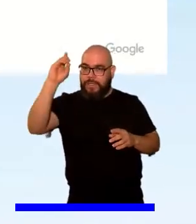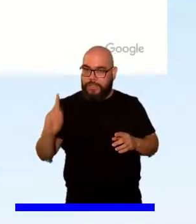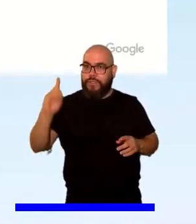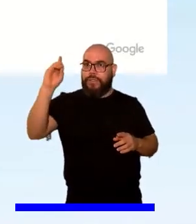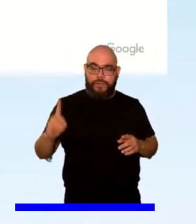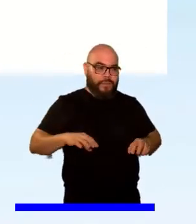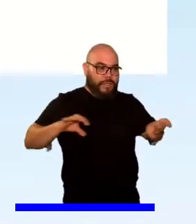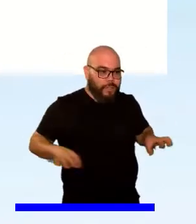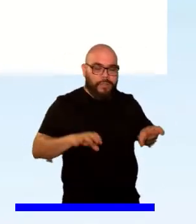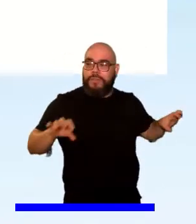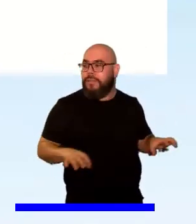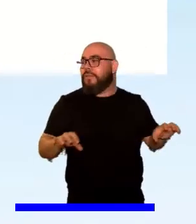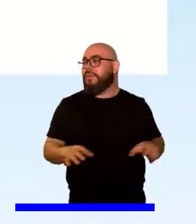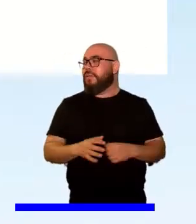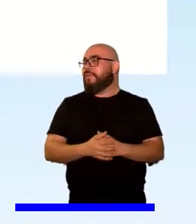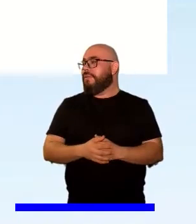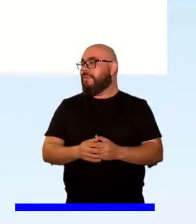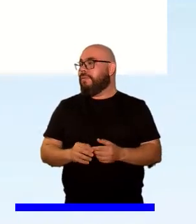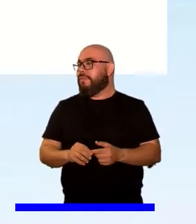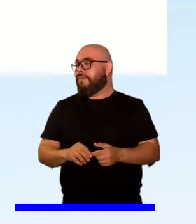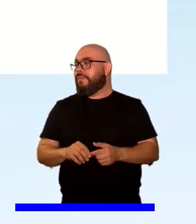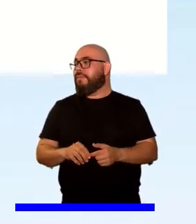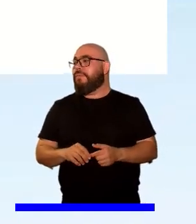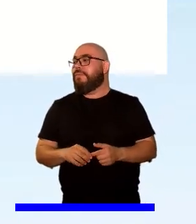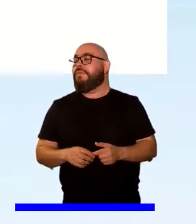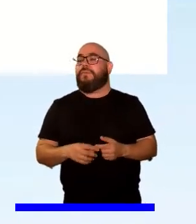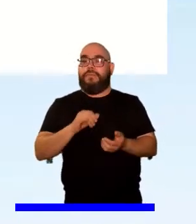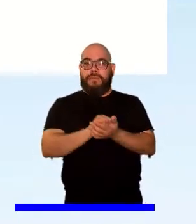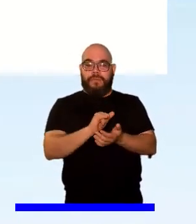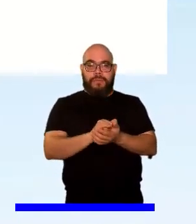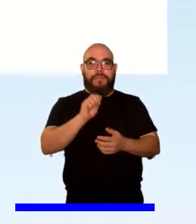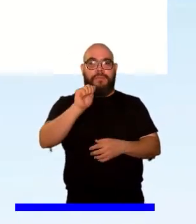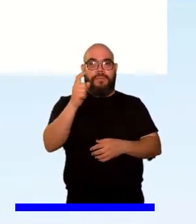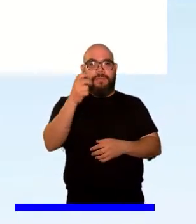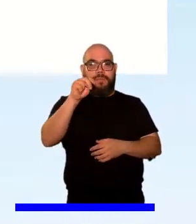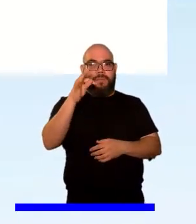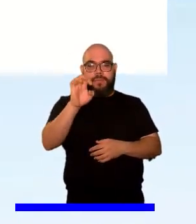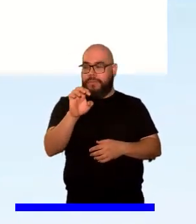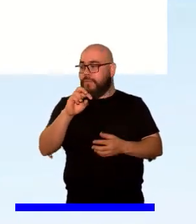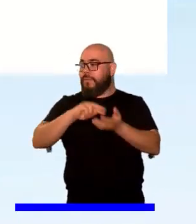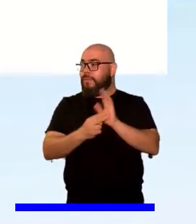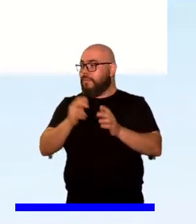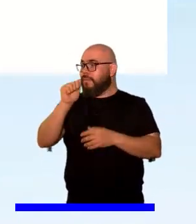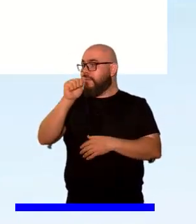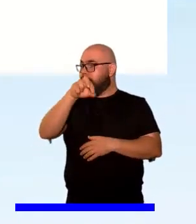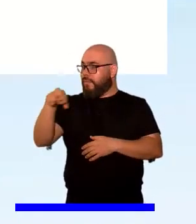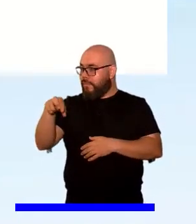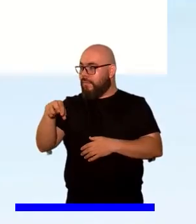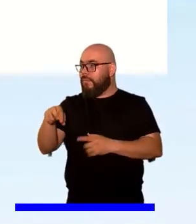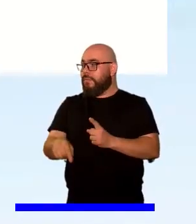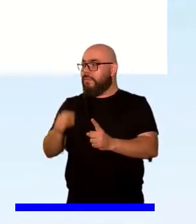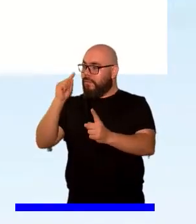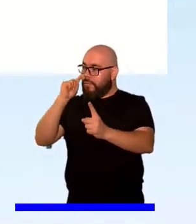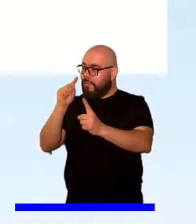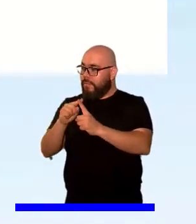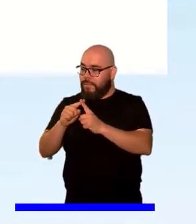contexto y acciones. Y por eso hay que definir qué es lo que es un agente. Un agente es una aplicación que busca lograr un objetivo